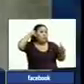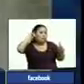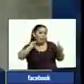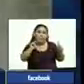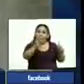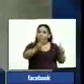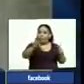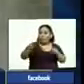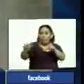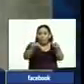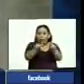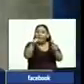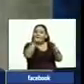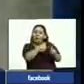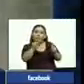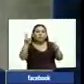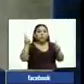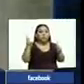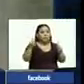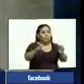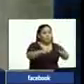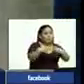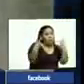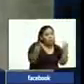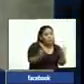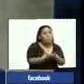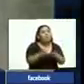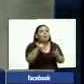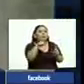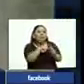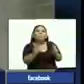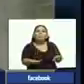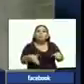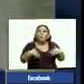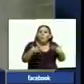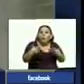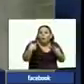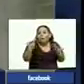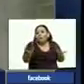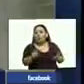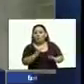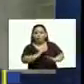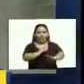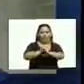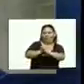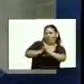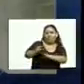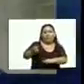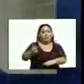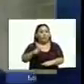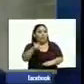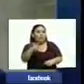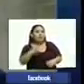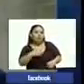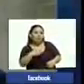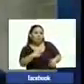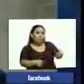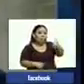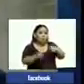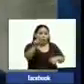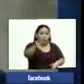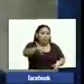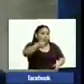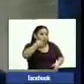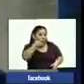de 22 años, presunto miembro de estructuras criminales, acusado de receptación y resistencia. Se le incautó un teléfono